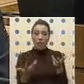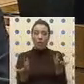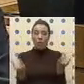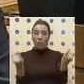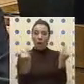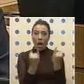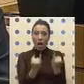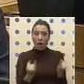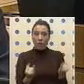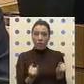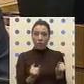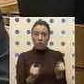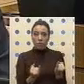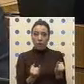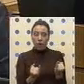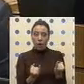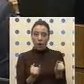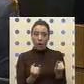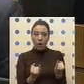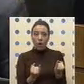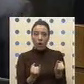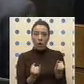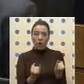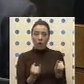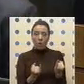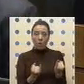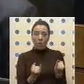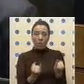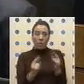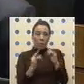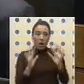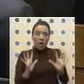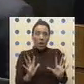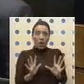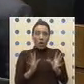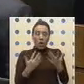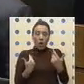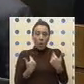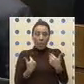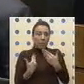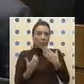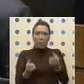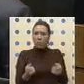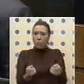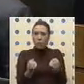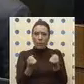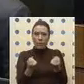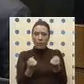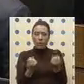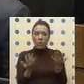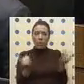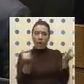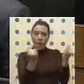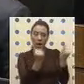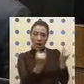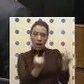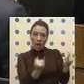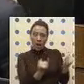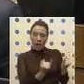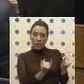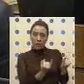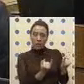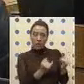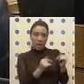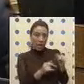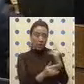manera bastante, yo diría, no solamente conmovedora, sino que brutal, presidente, por las características que ese